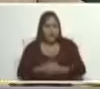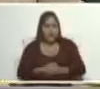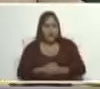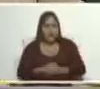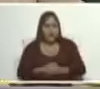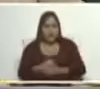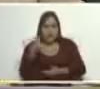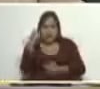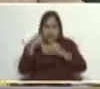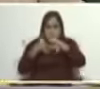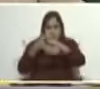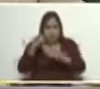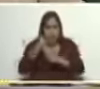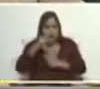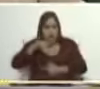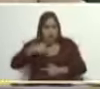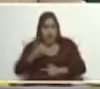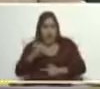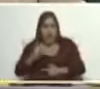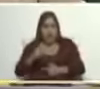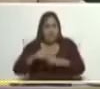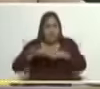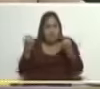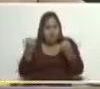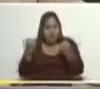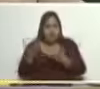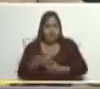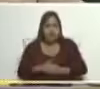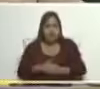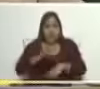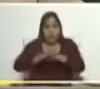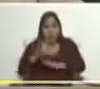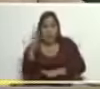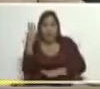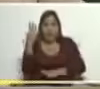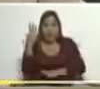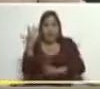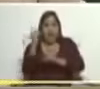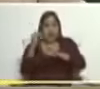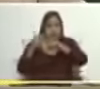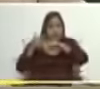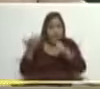si golpeo con un puño abierto, se me van a romper los dedos.